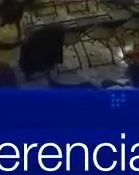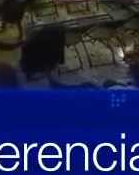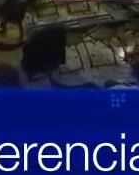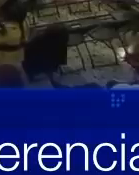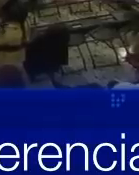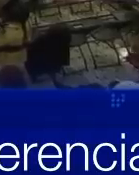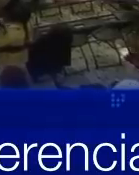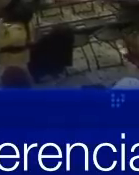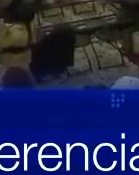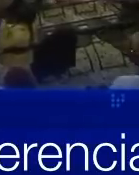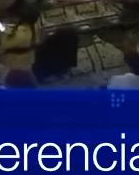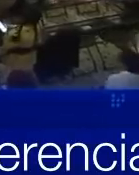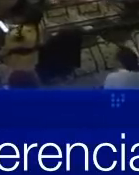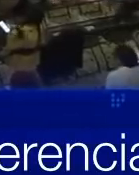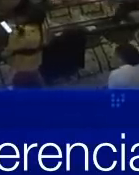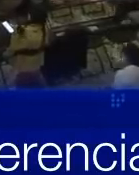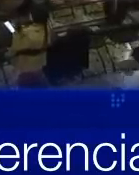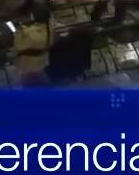sobre